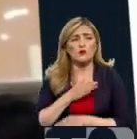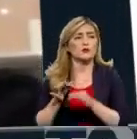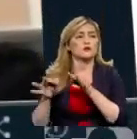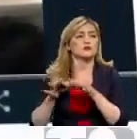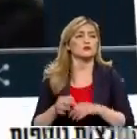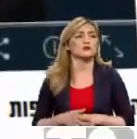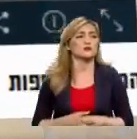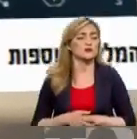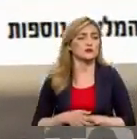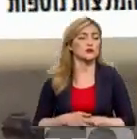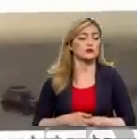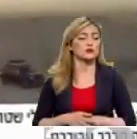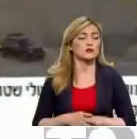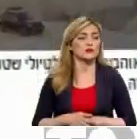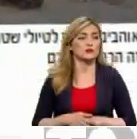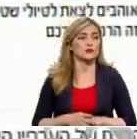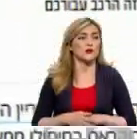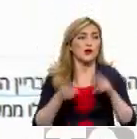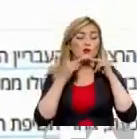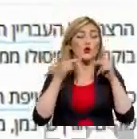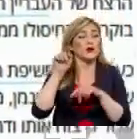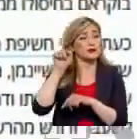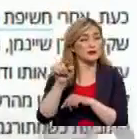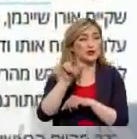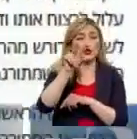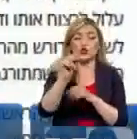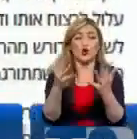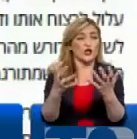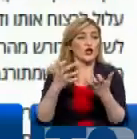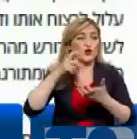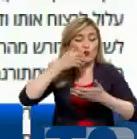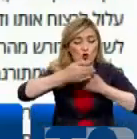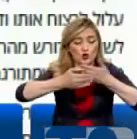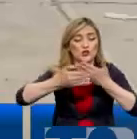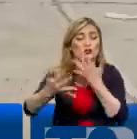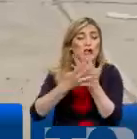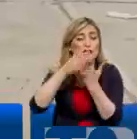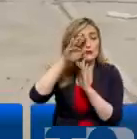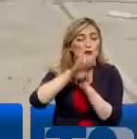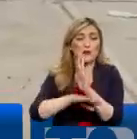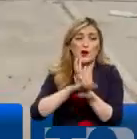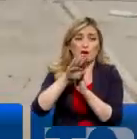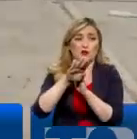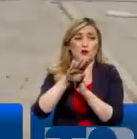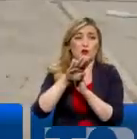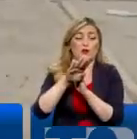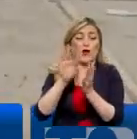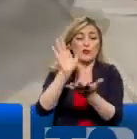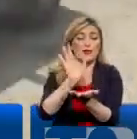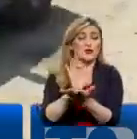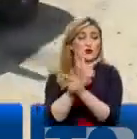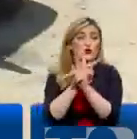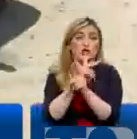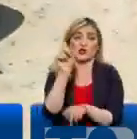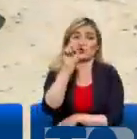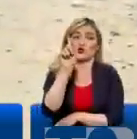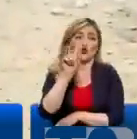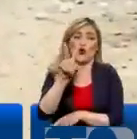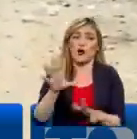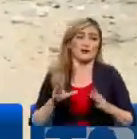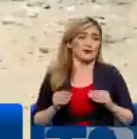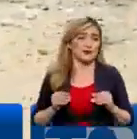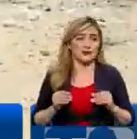Y también, según la publicación, explica que no quiere firmar el procedimiento abreviado para con eso poder ser testigo protegido como le